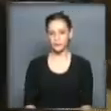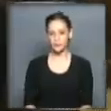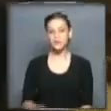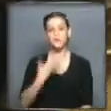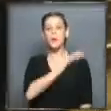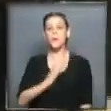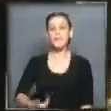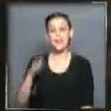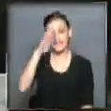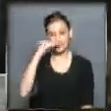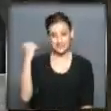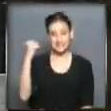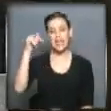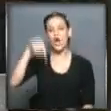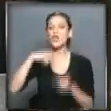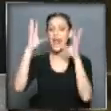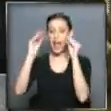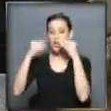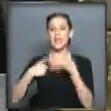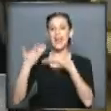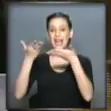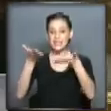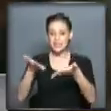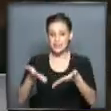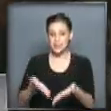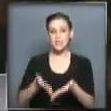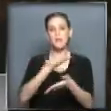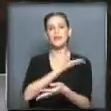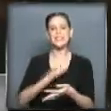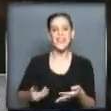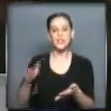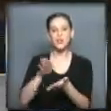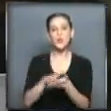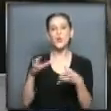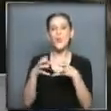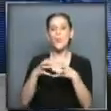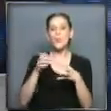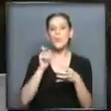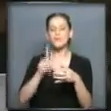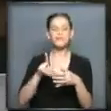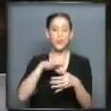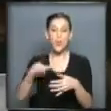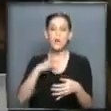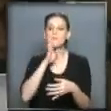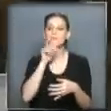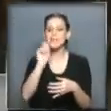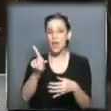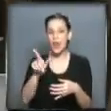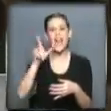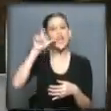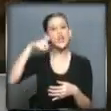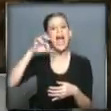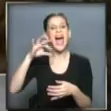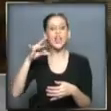La presidenta Cristina Fernández recibió esta noche en la Casa de Gobierno al presidente electo de la Asociación Mutual Israelita Argentina,